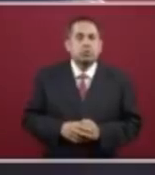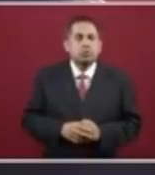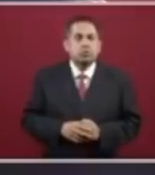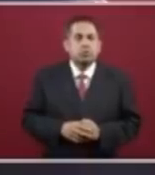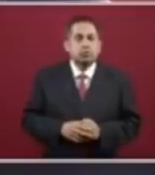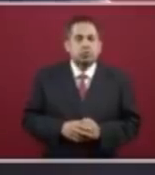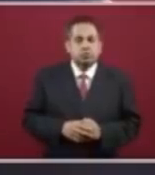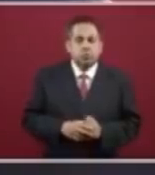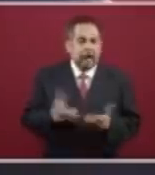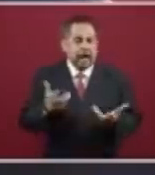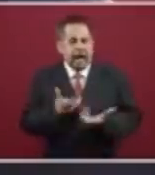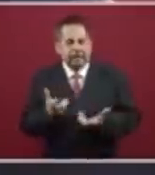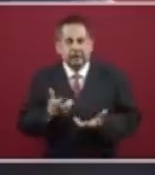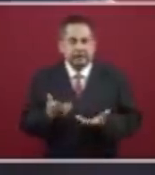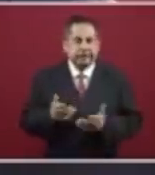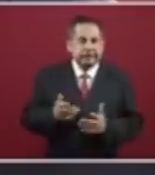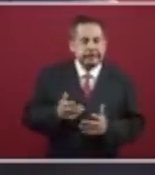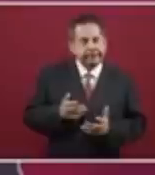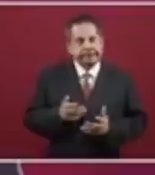actuar